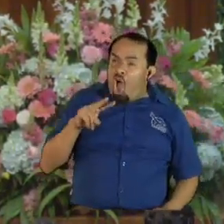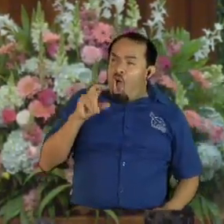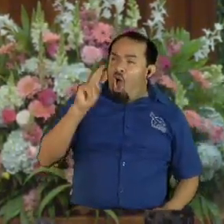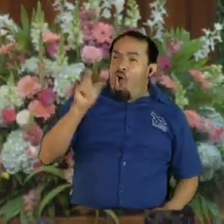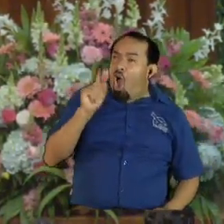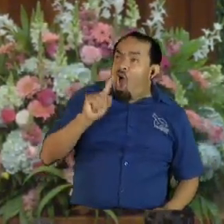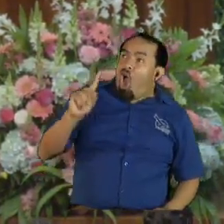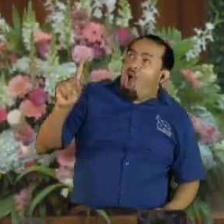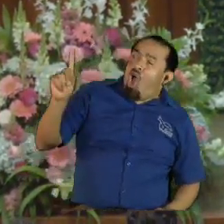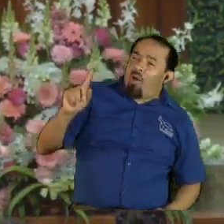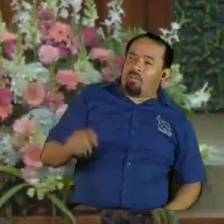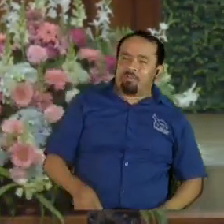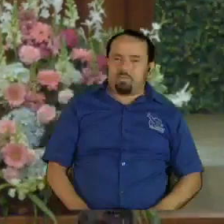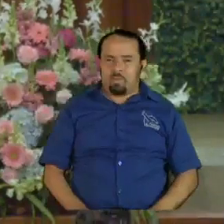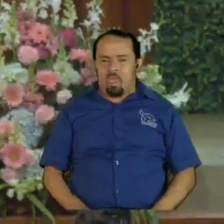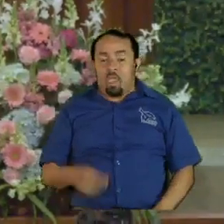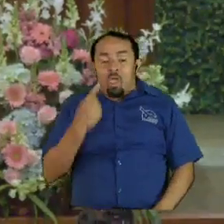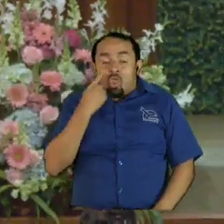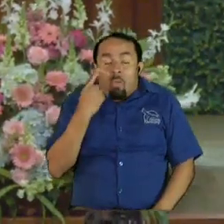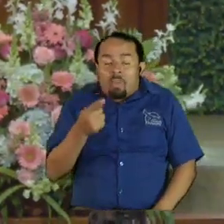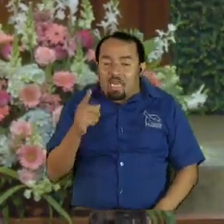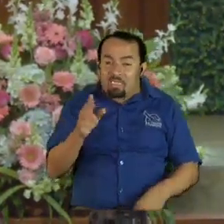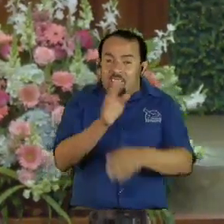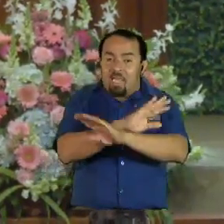No miras televisión en todo el año.